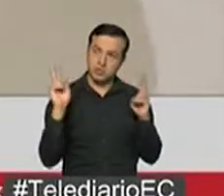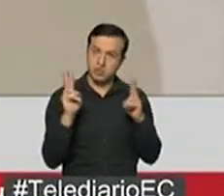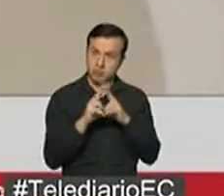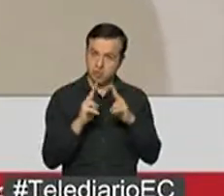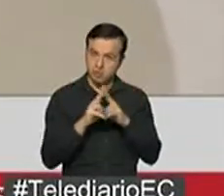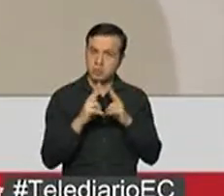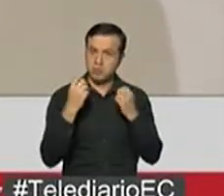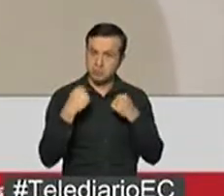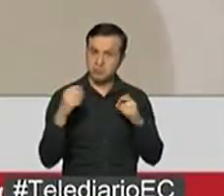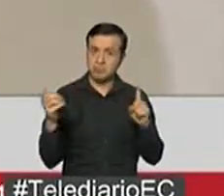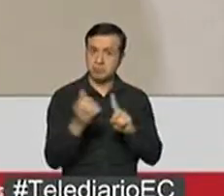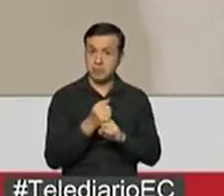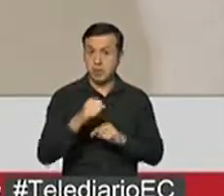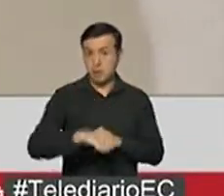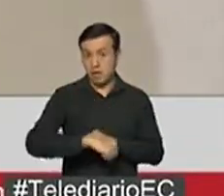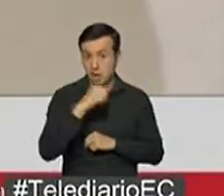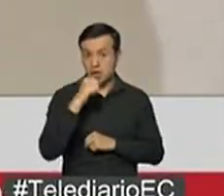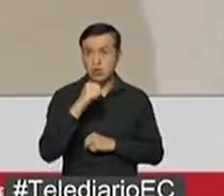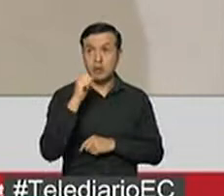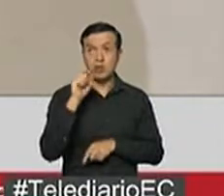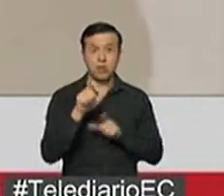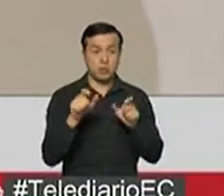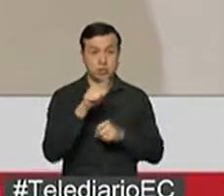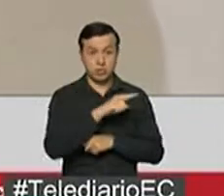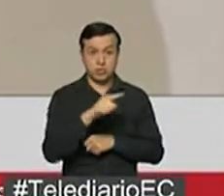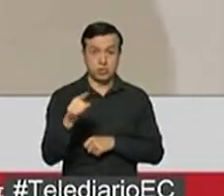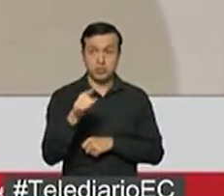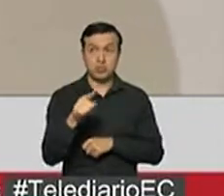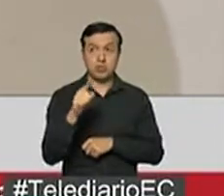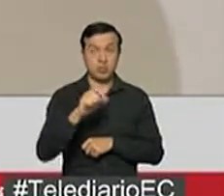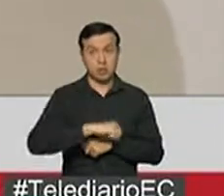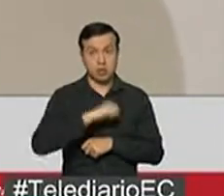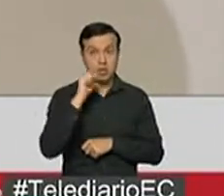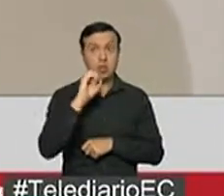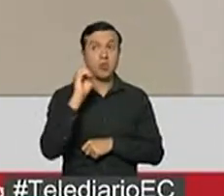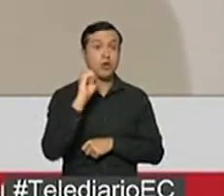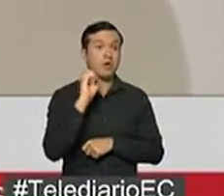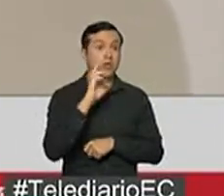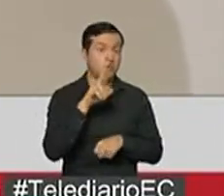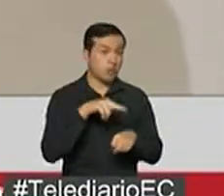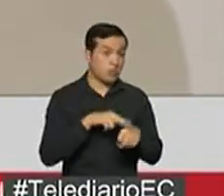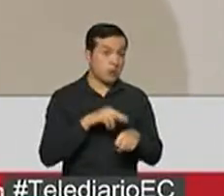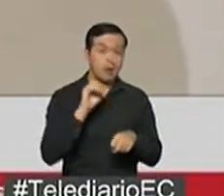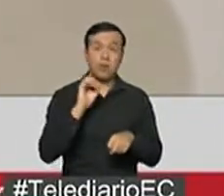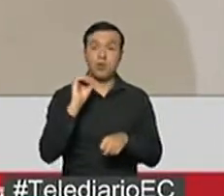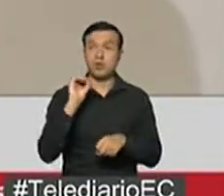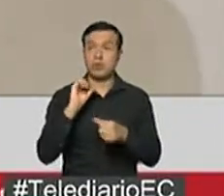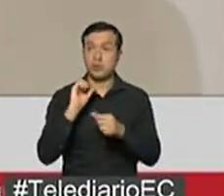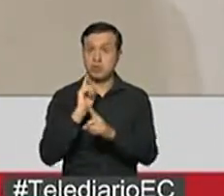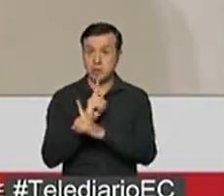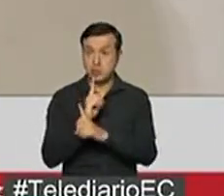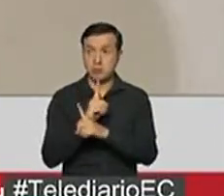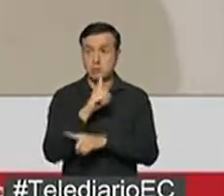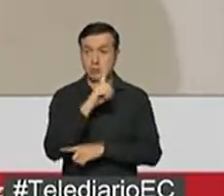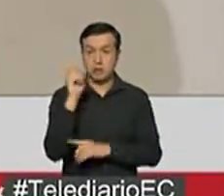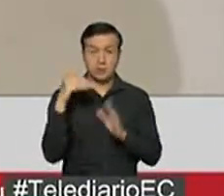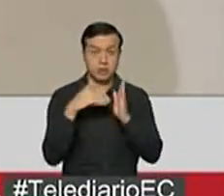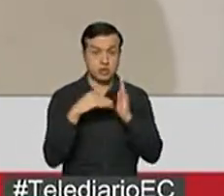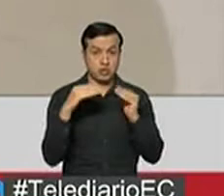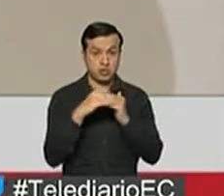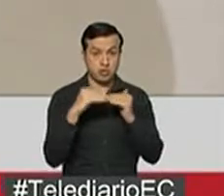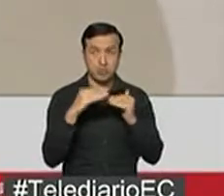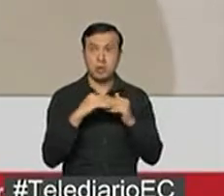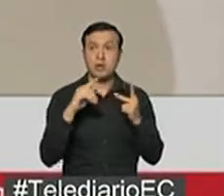resultado y aquel atleta que en el sector convencional o discapacidad obtenga medalla de oro 100 mil dólares medalla de